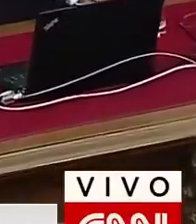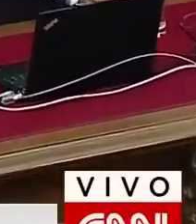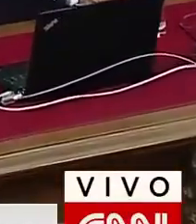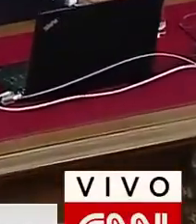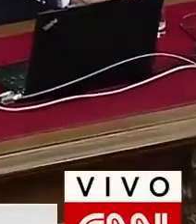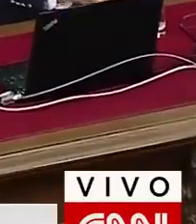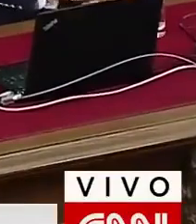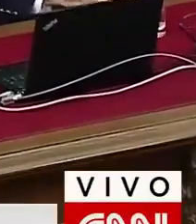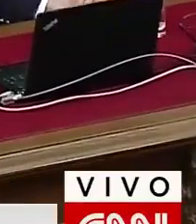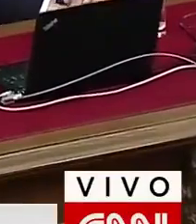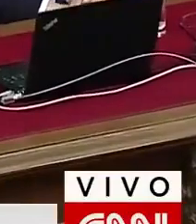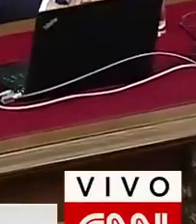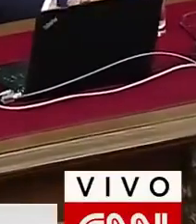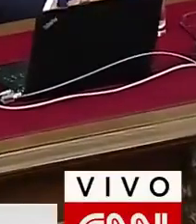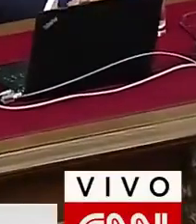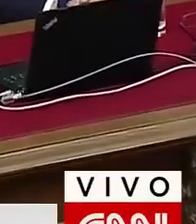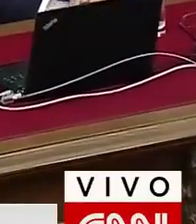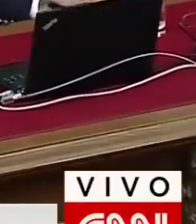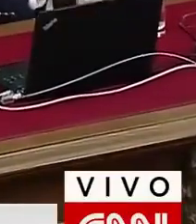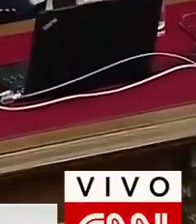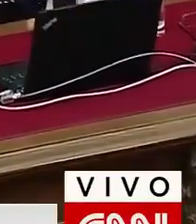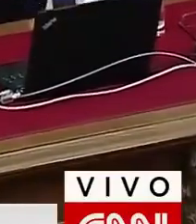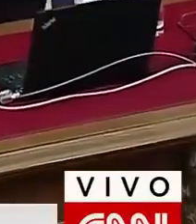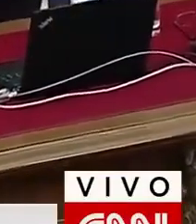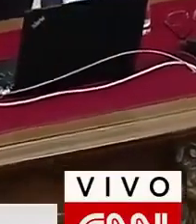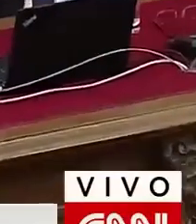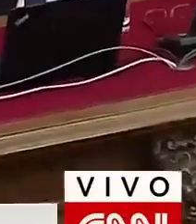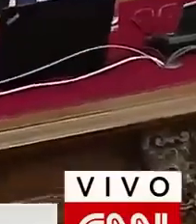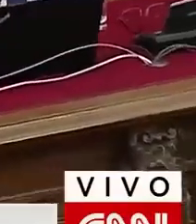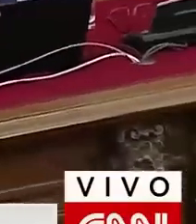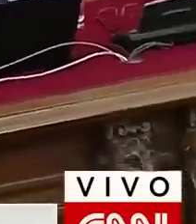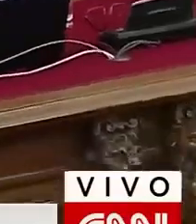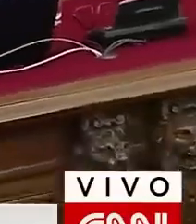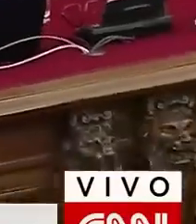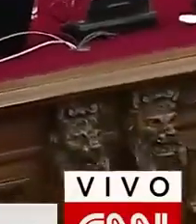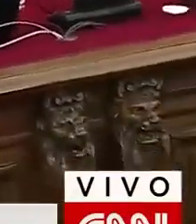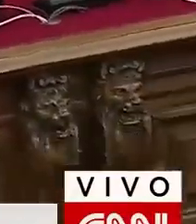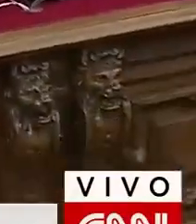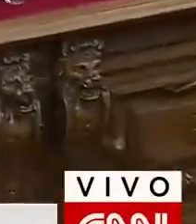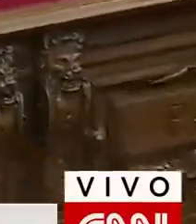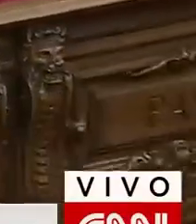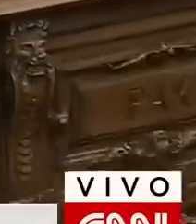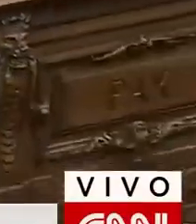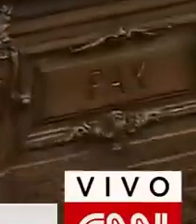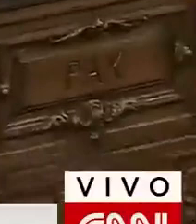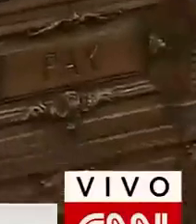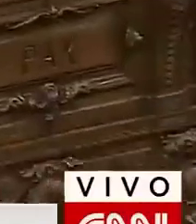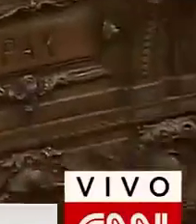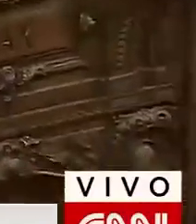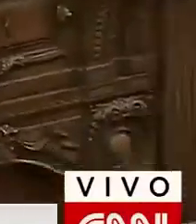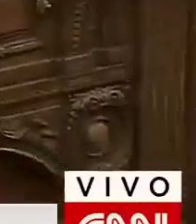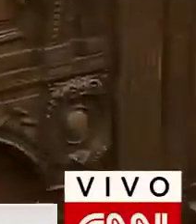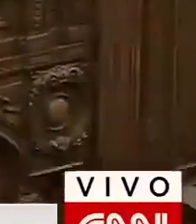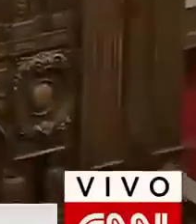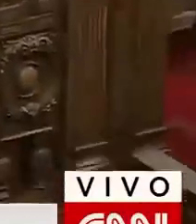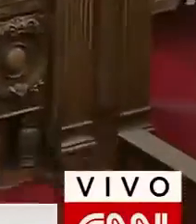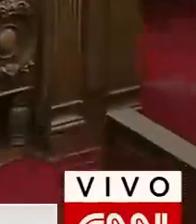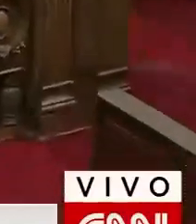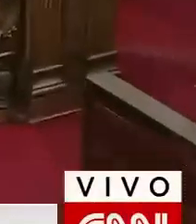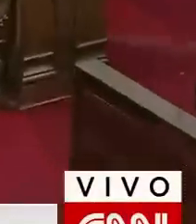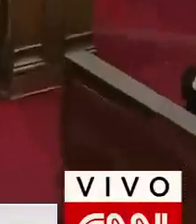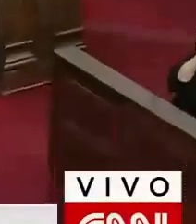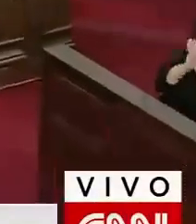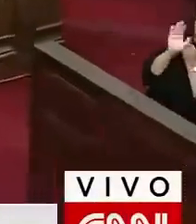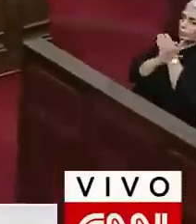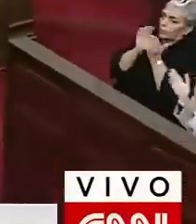trabajar con la base de que elaboraron justamente la comisión experta del anteproyecto en el que